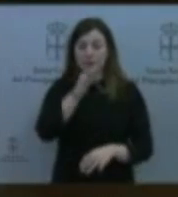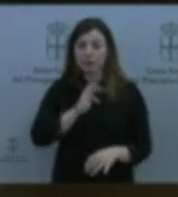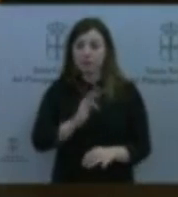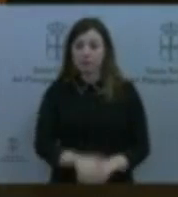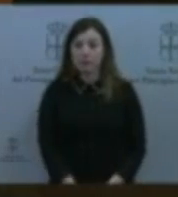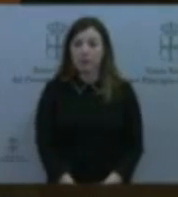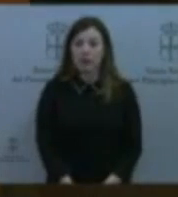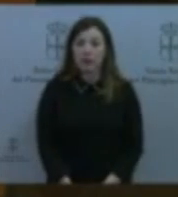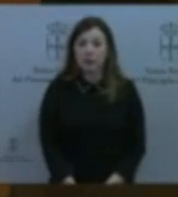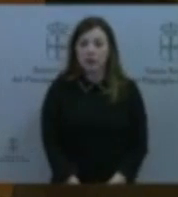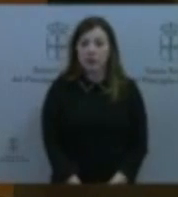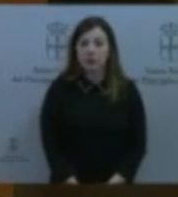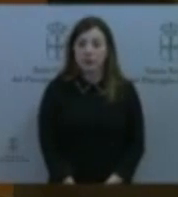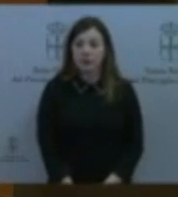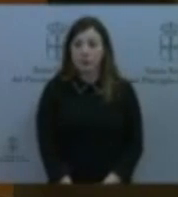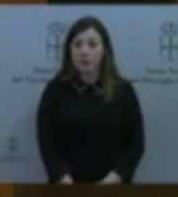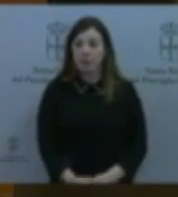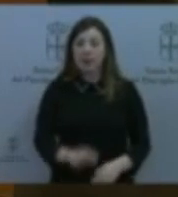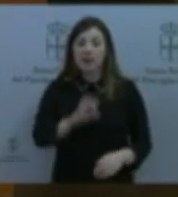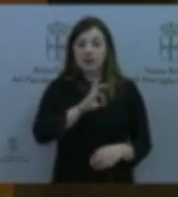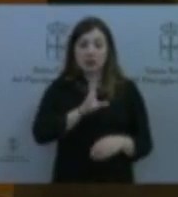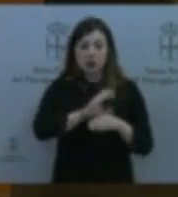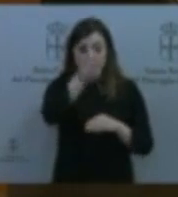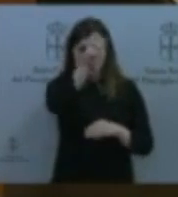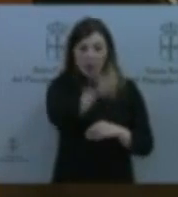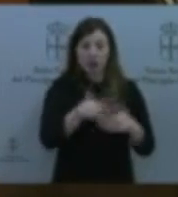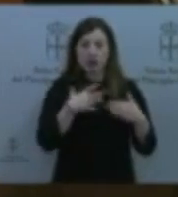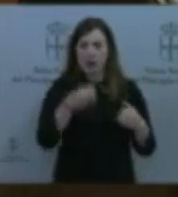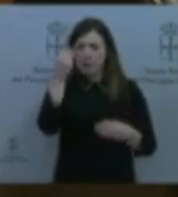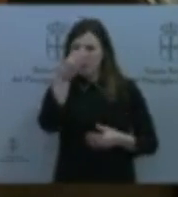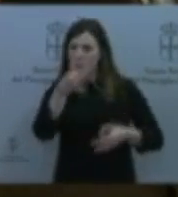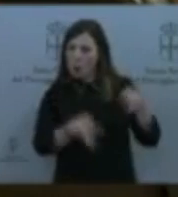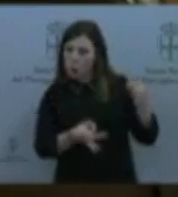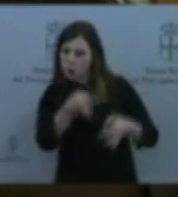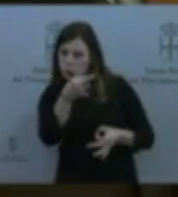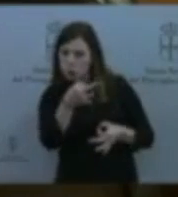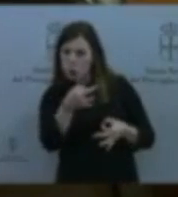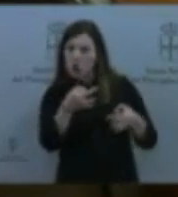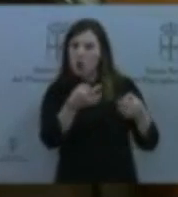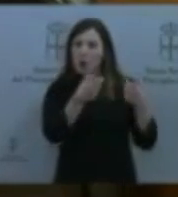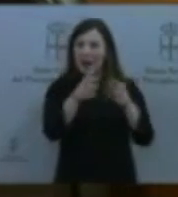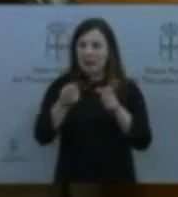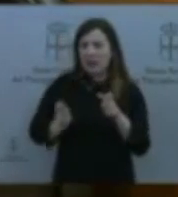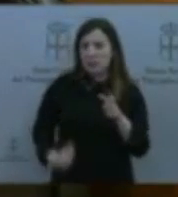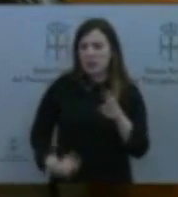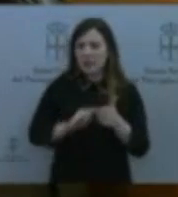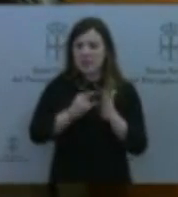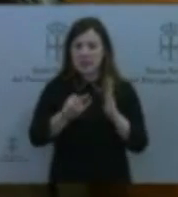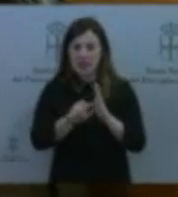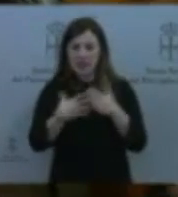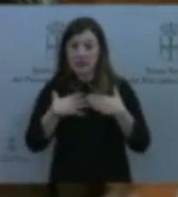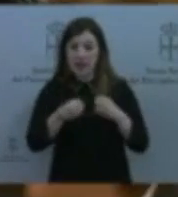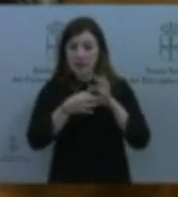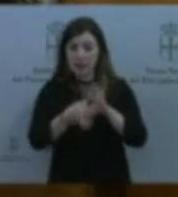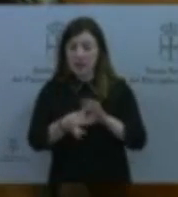Señor Consellero de Sanidad, considera xusto que les categorías profesionales técnicas sanitarias tean a día de hoy nunha escala salarial distinta a la